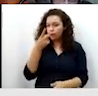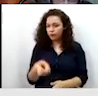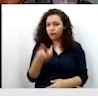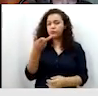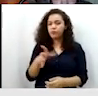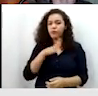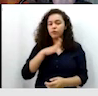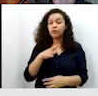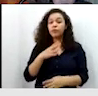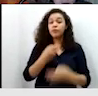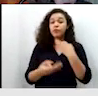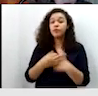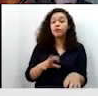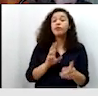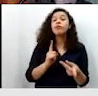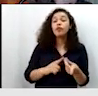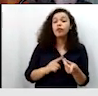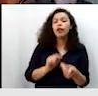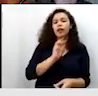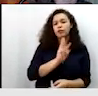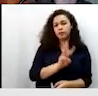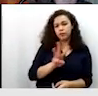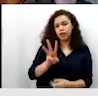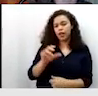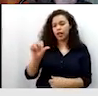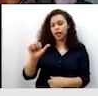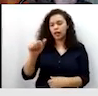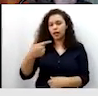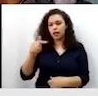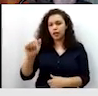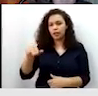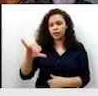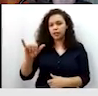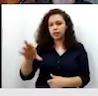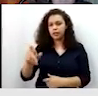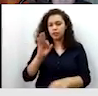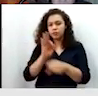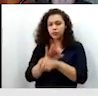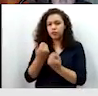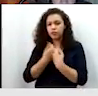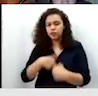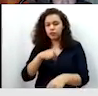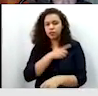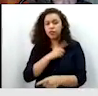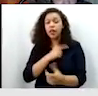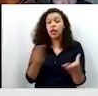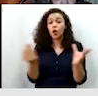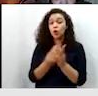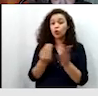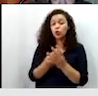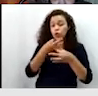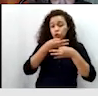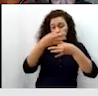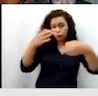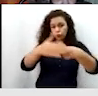encuentran ustedes en la página de la Agencia de Protección Sanitaria en cursos y convocatorias. Ahí ustedes pueden